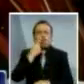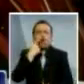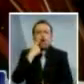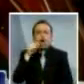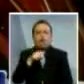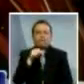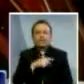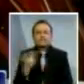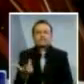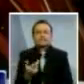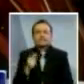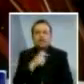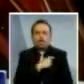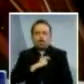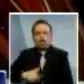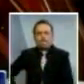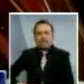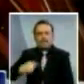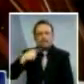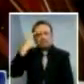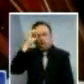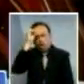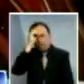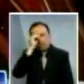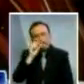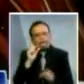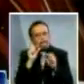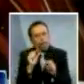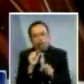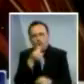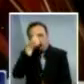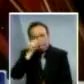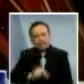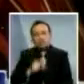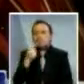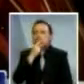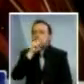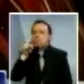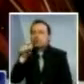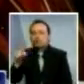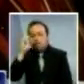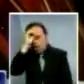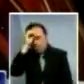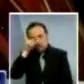de cárcel que al gobierno le parecen pocos. ¿Cómo lo recibe usted esta condena?